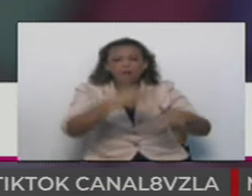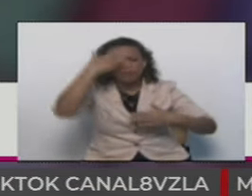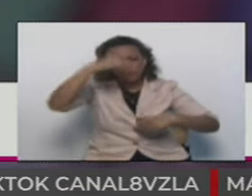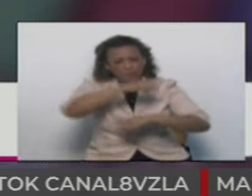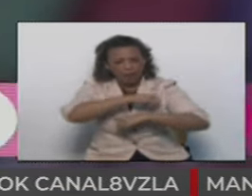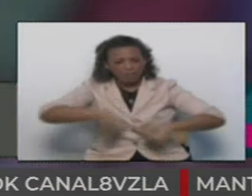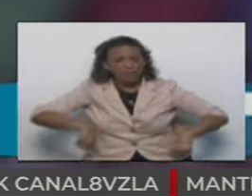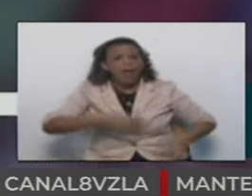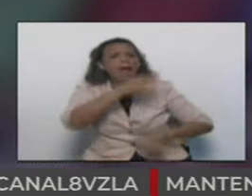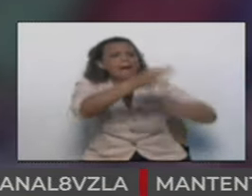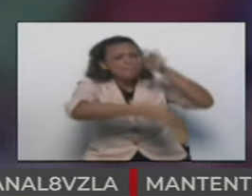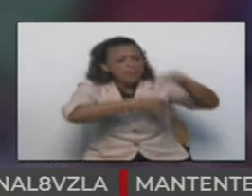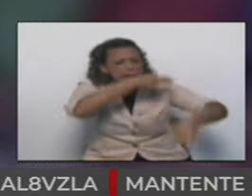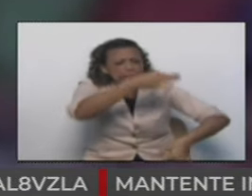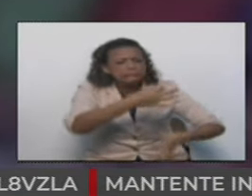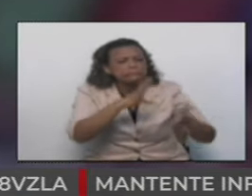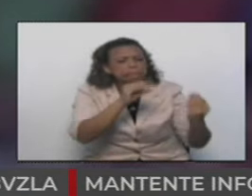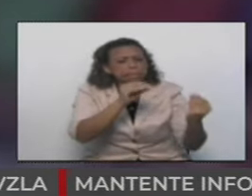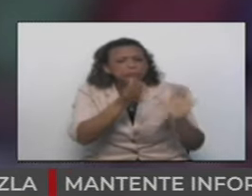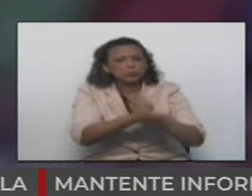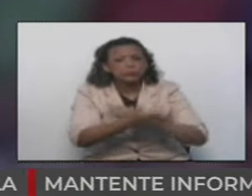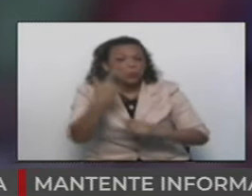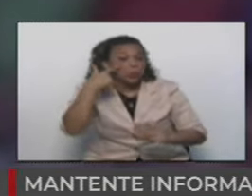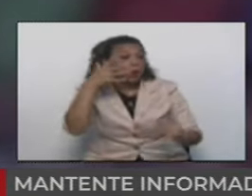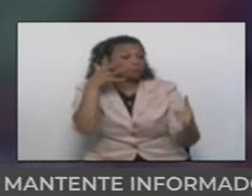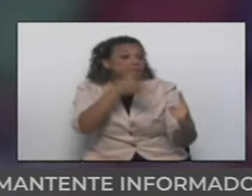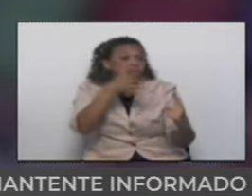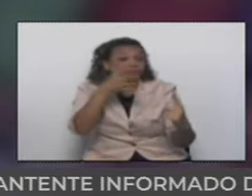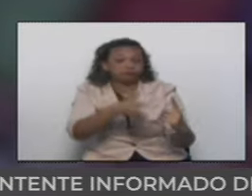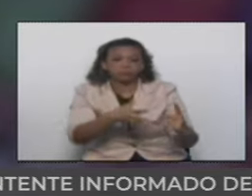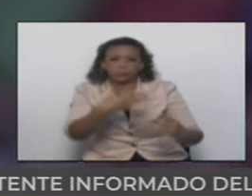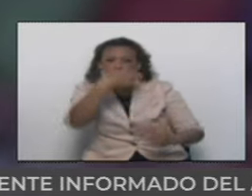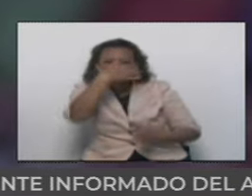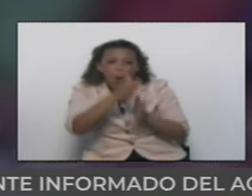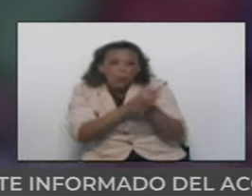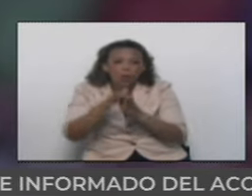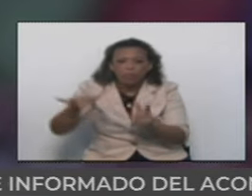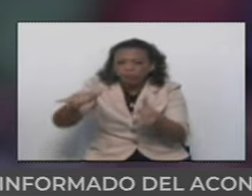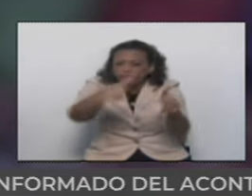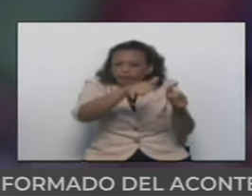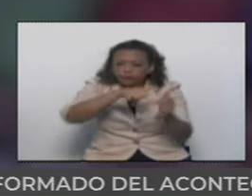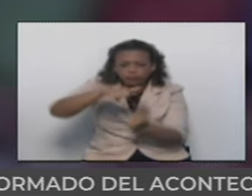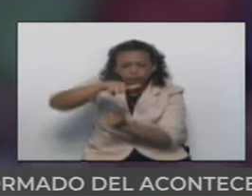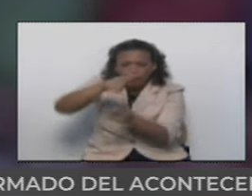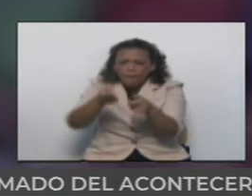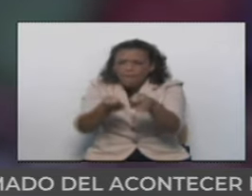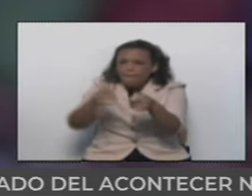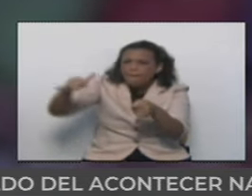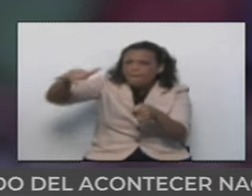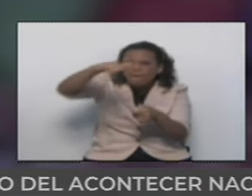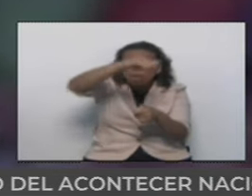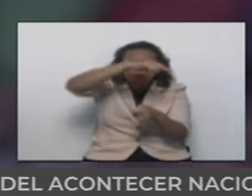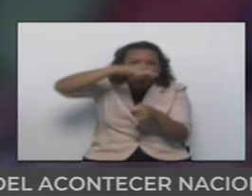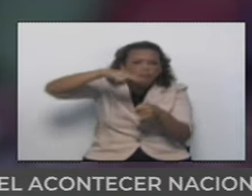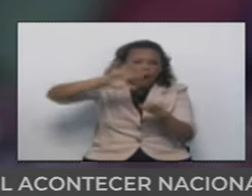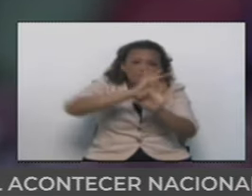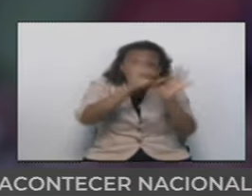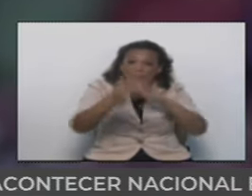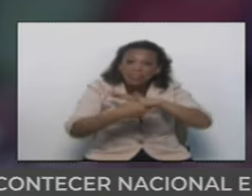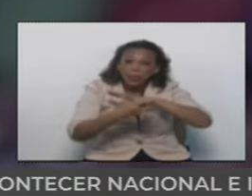Bolivariana. La guerra terrorista, drones, antidrones y otras cosas